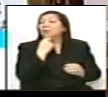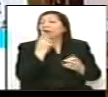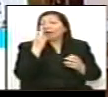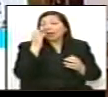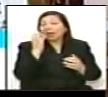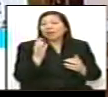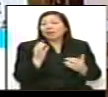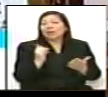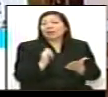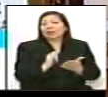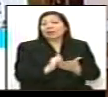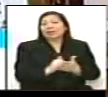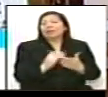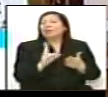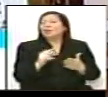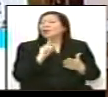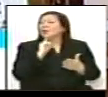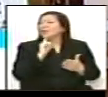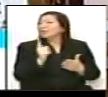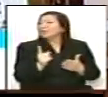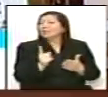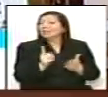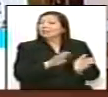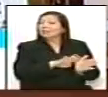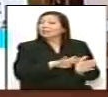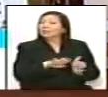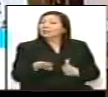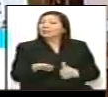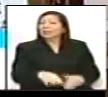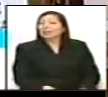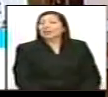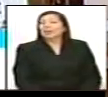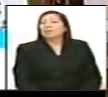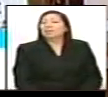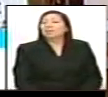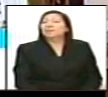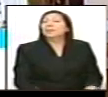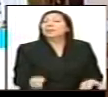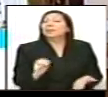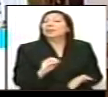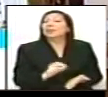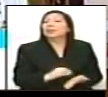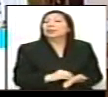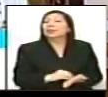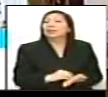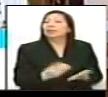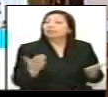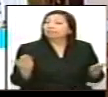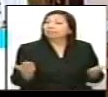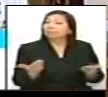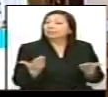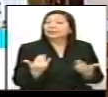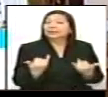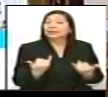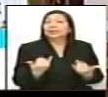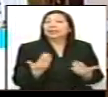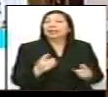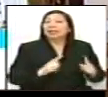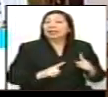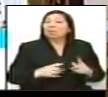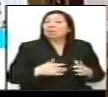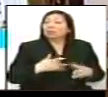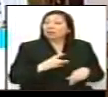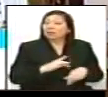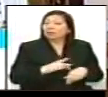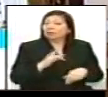creo que es algo valioso que no debe ser descartado. Creo que además el énfasis con el que alguien puede